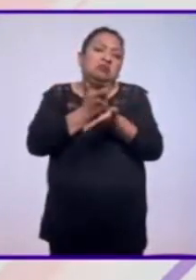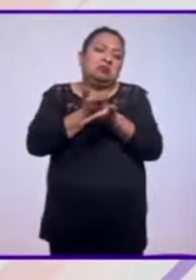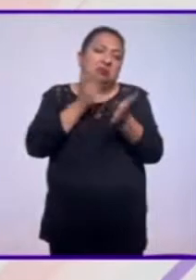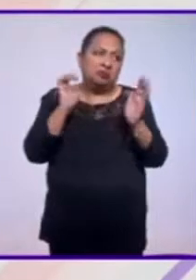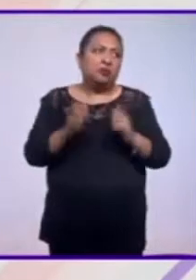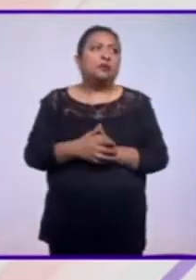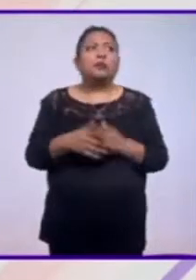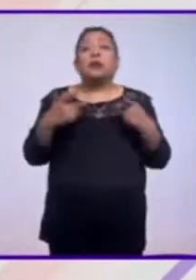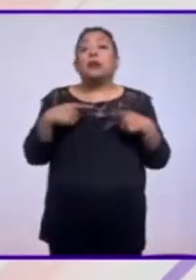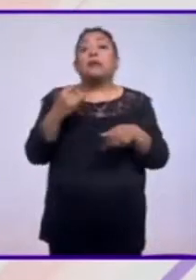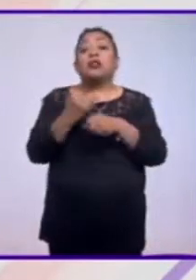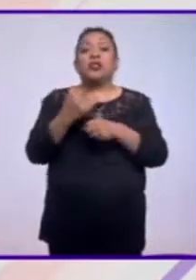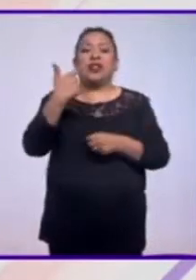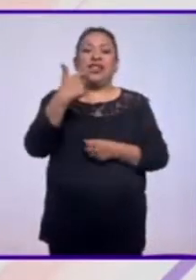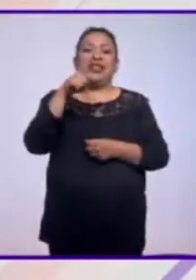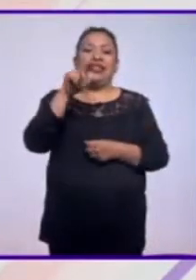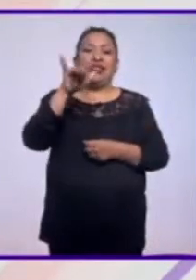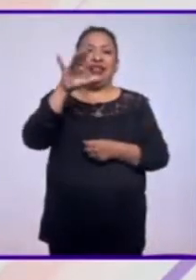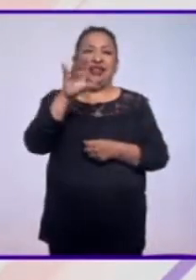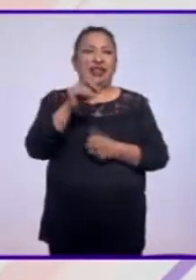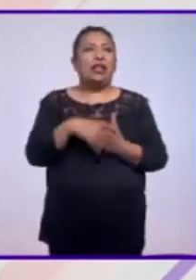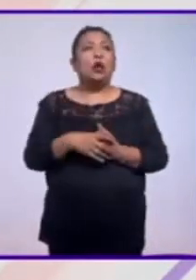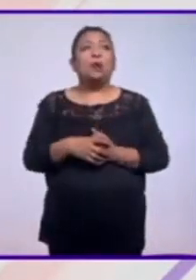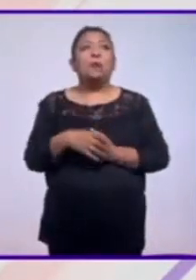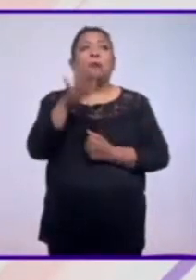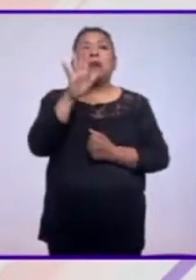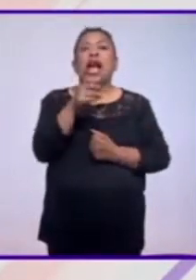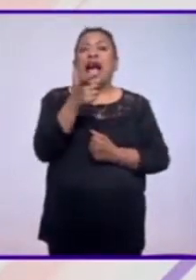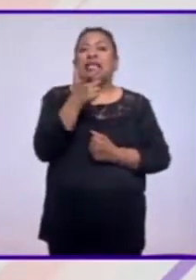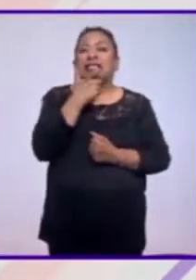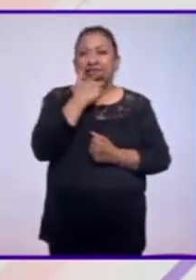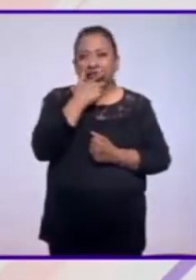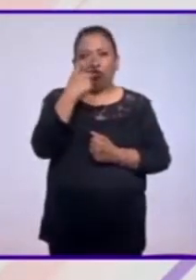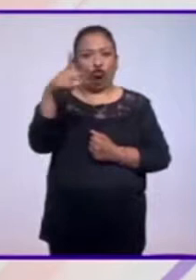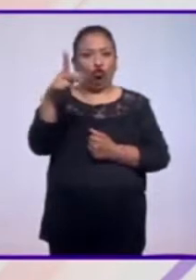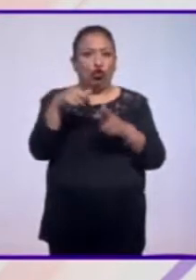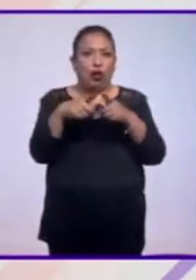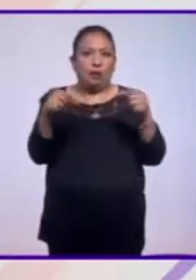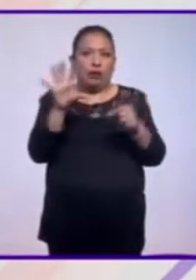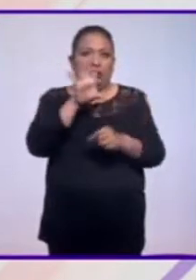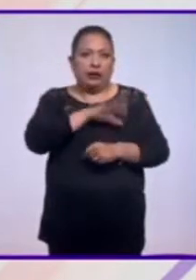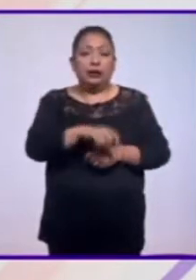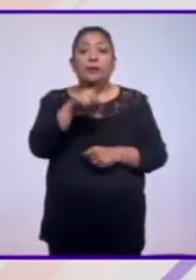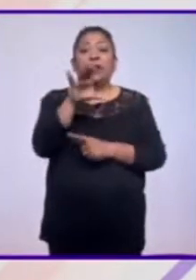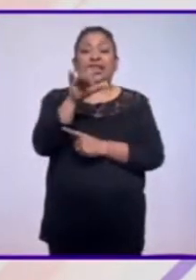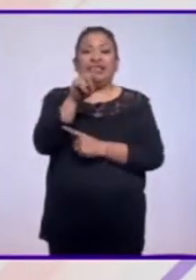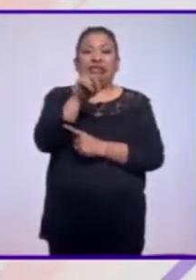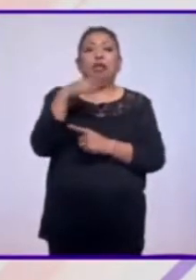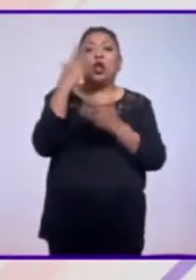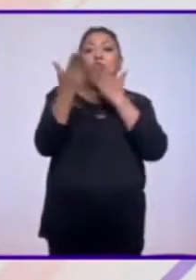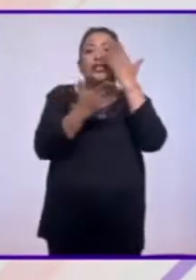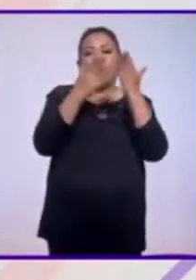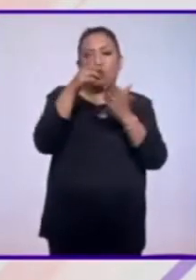el personaje de Glico, que es la marca como las galletas más famosas de Japón. Castillero estudió en Japón